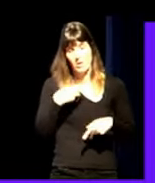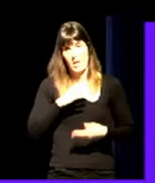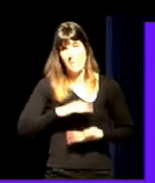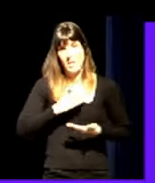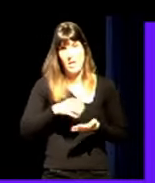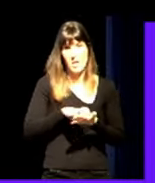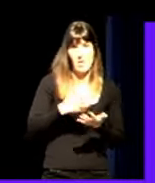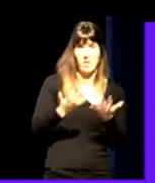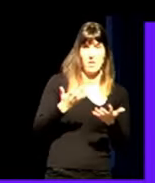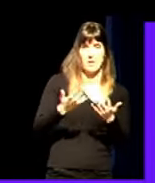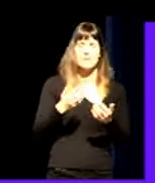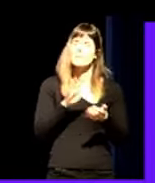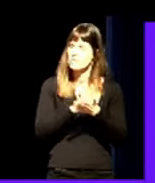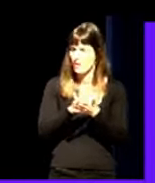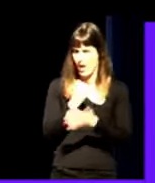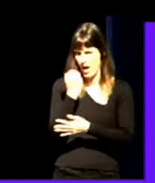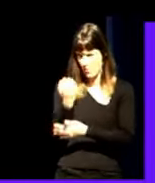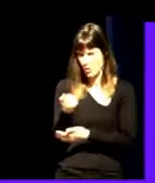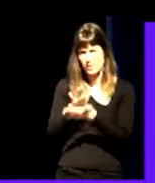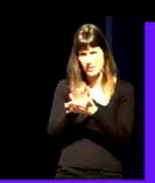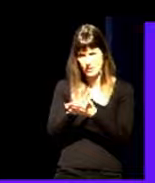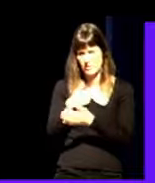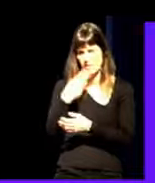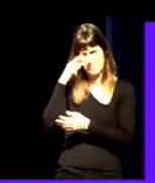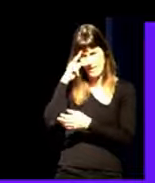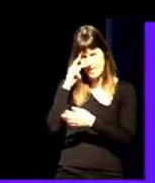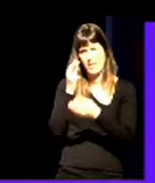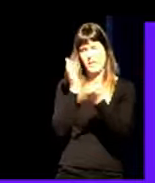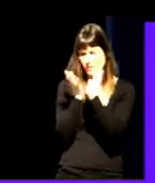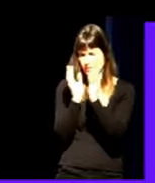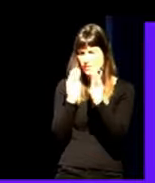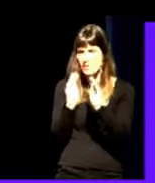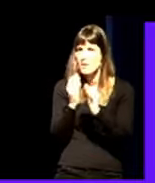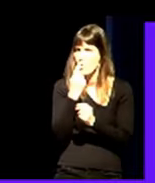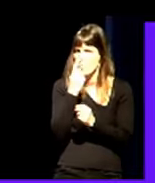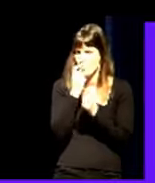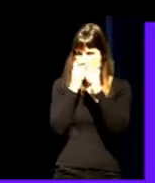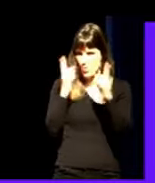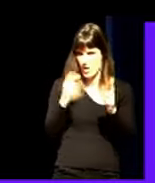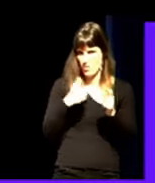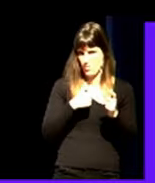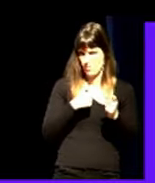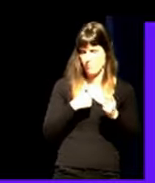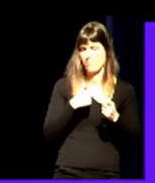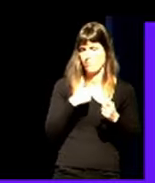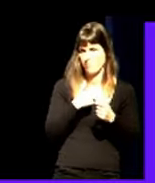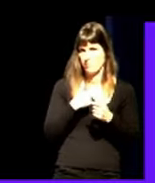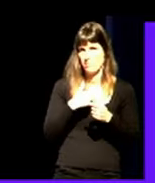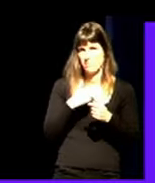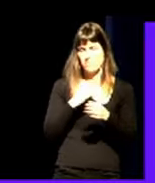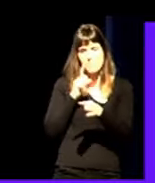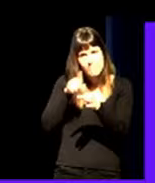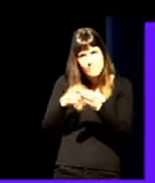capaces. Bueno, os echamos una mano, estamos con vosotros, os entrenamos. El primer año lo hacemos nosotros